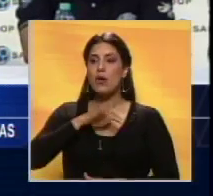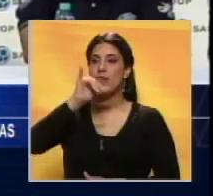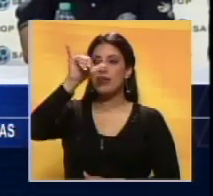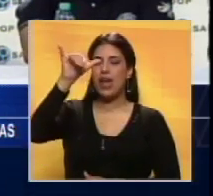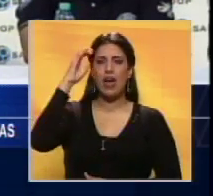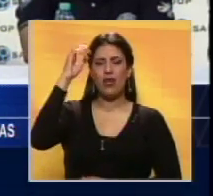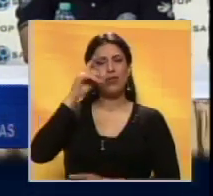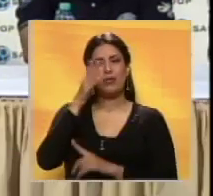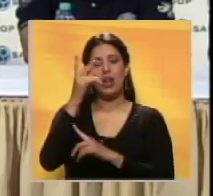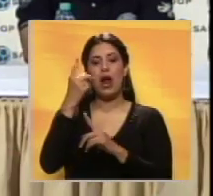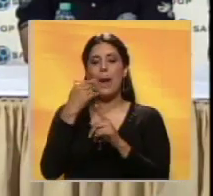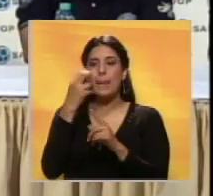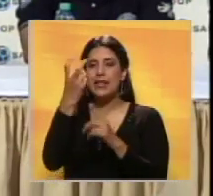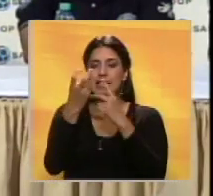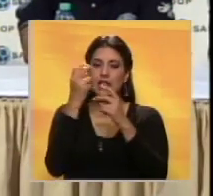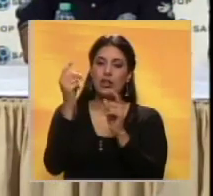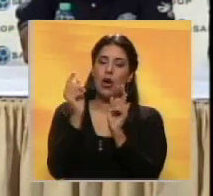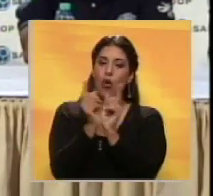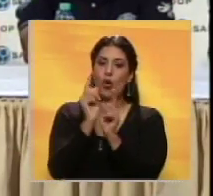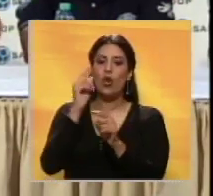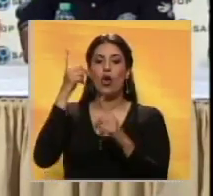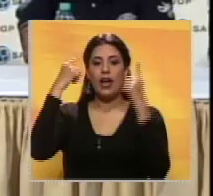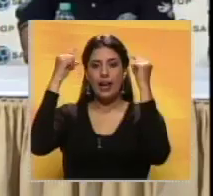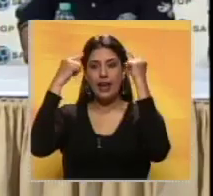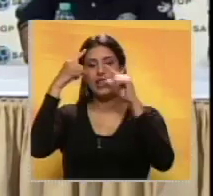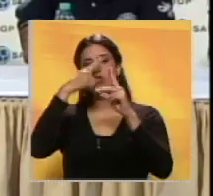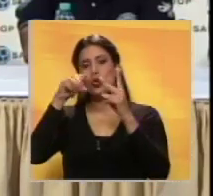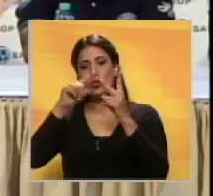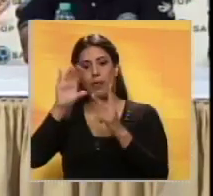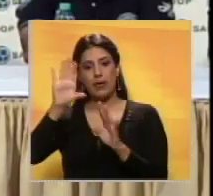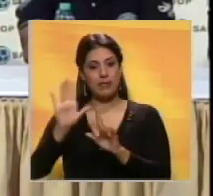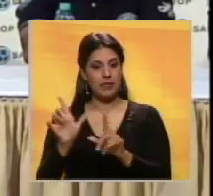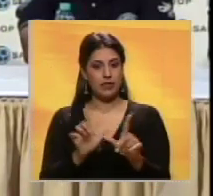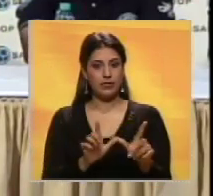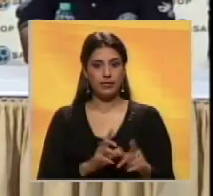viaje a Europa con solo visitas a Grecia y Bélgica.